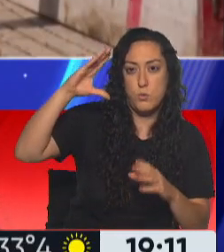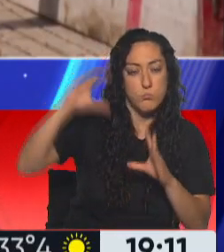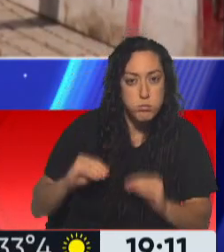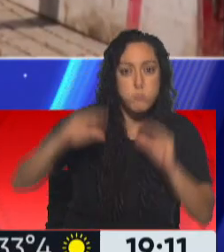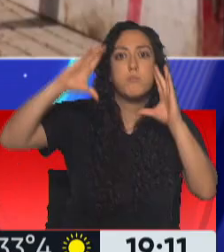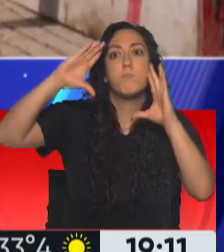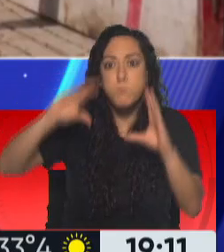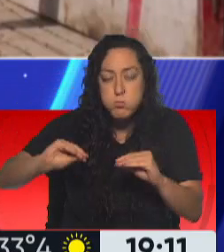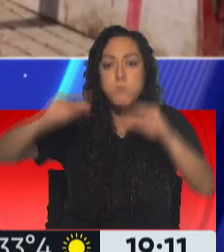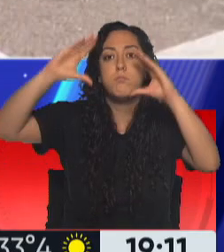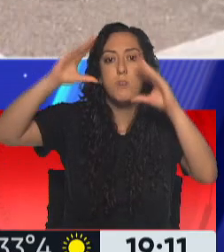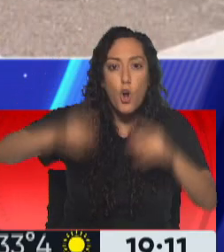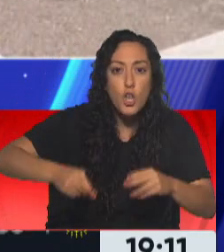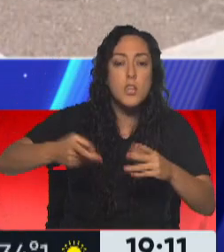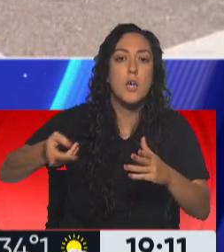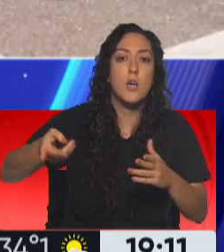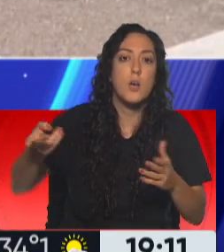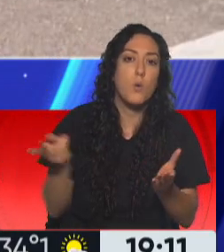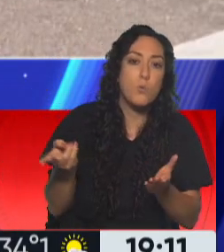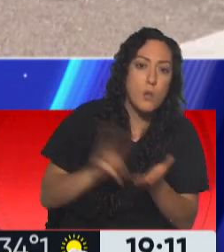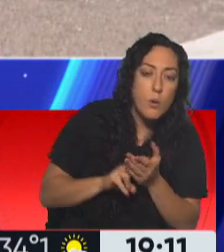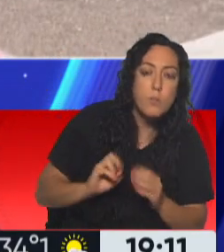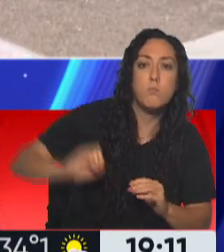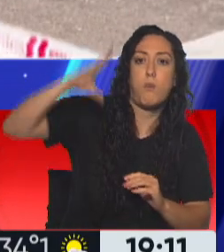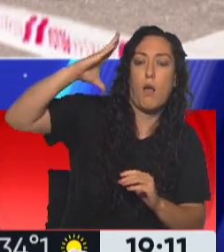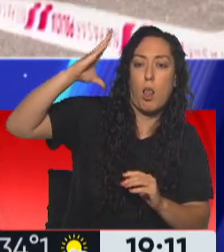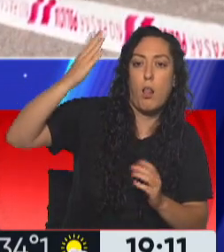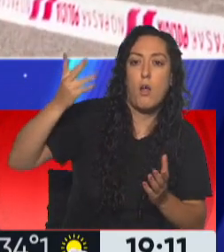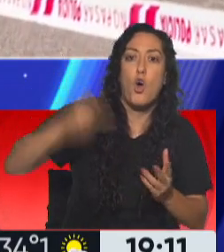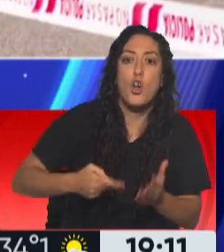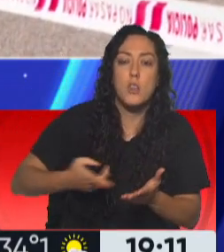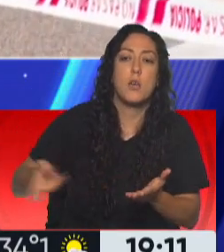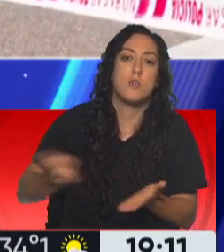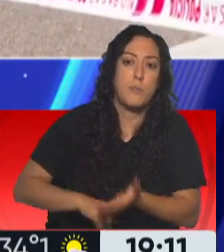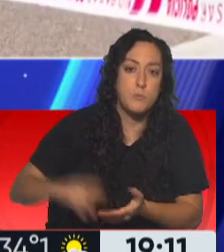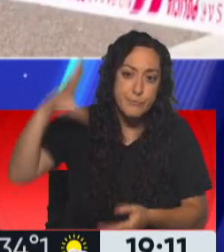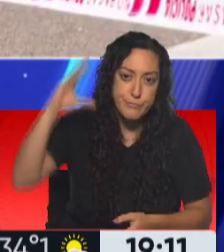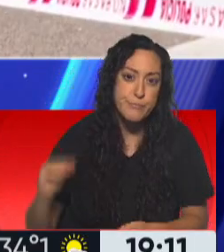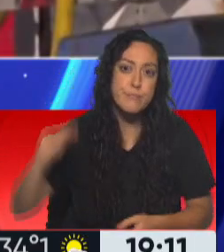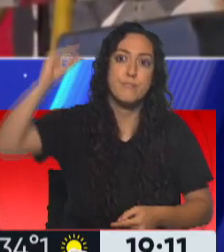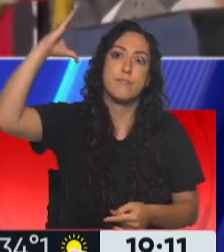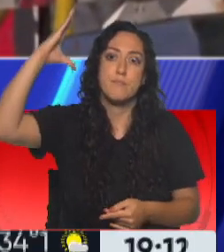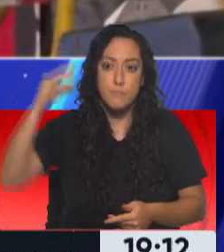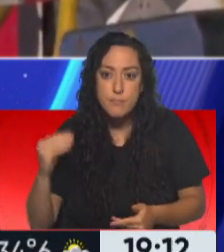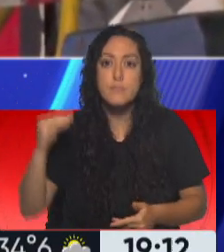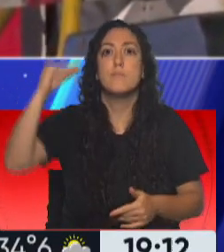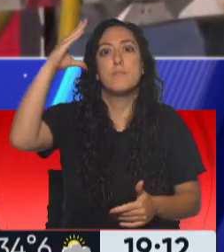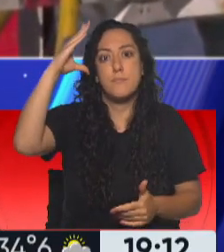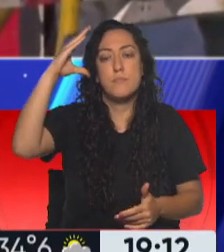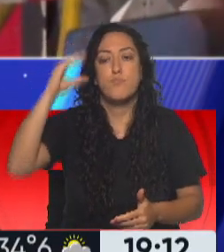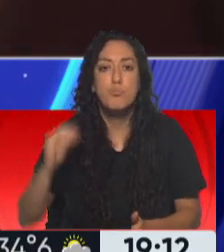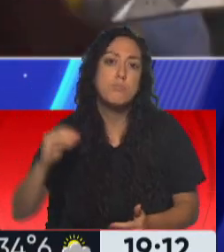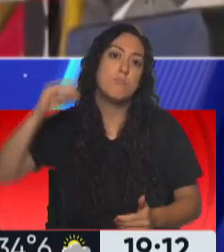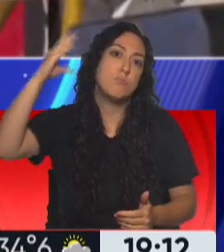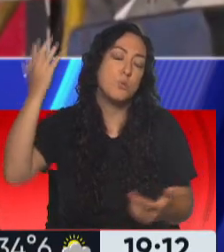mediodía. Cortaba y volvía la luz. A los 5 minutos cortaba y volvía la luz. En esa ida y vuelta de corte de